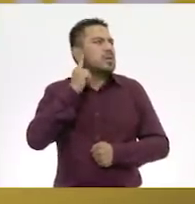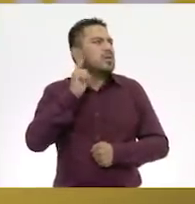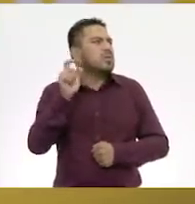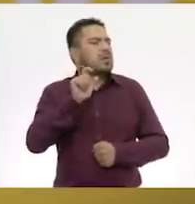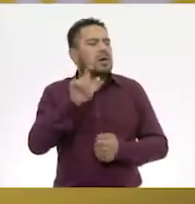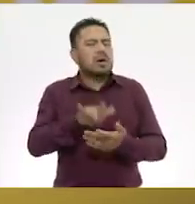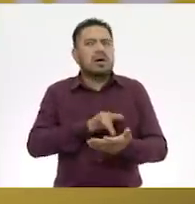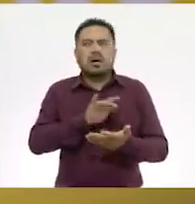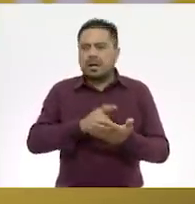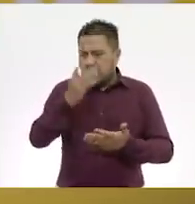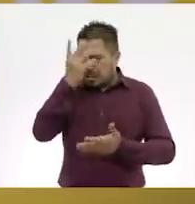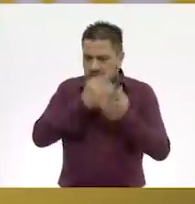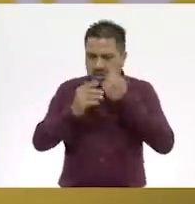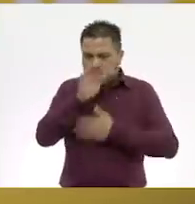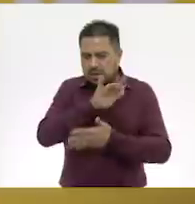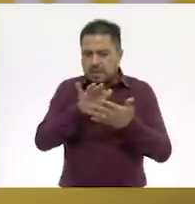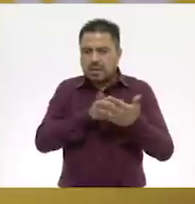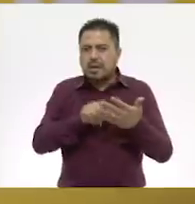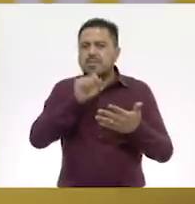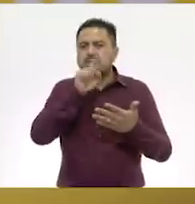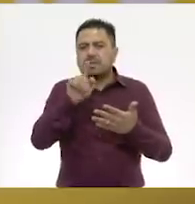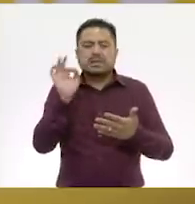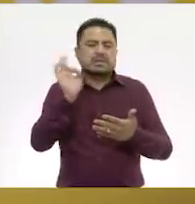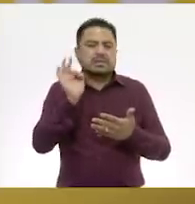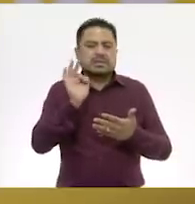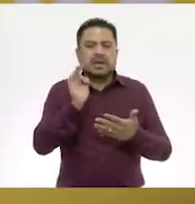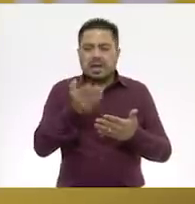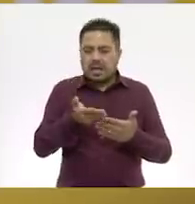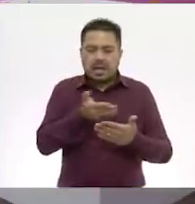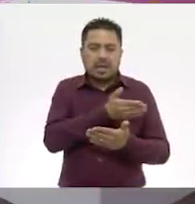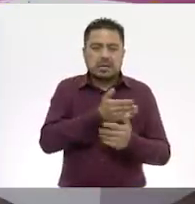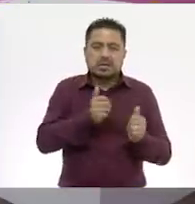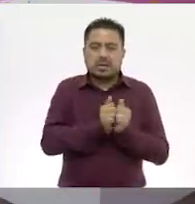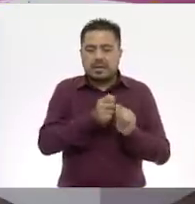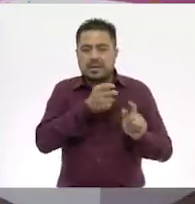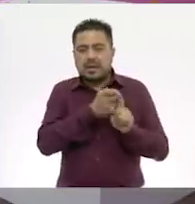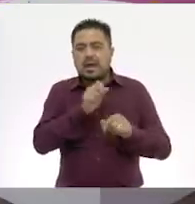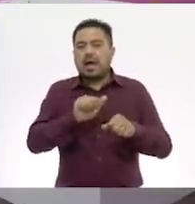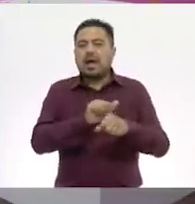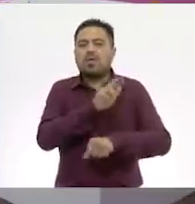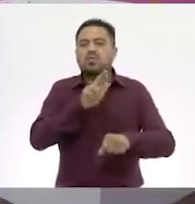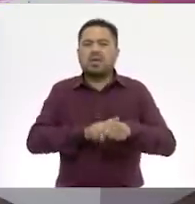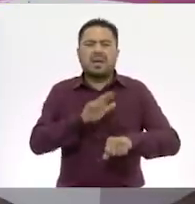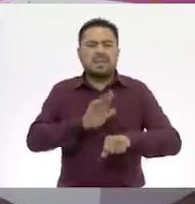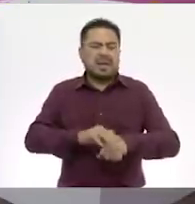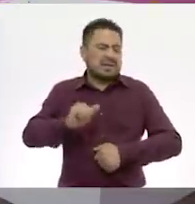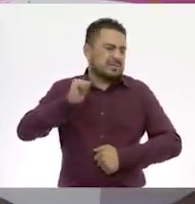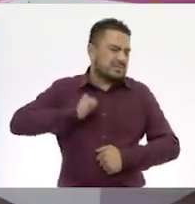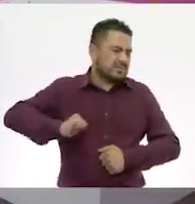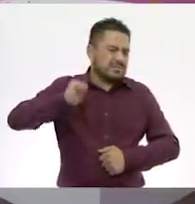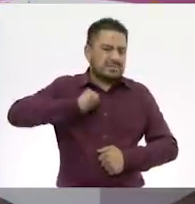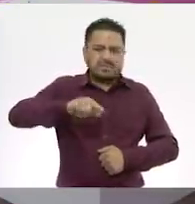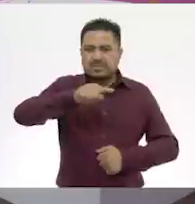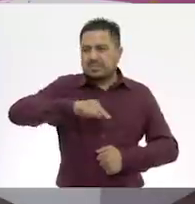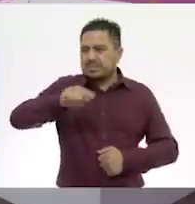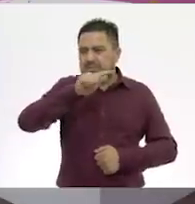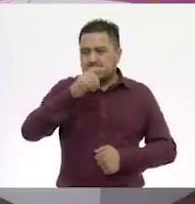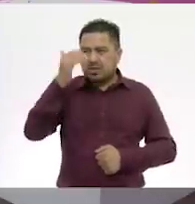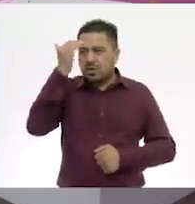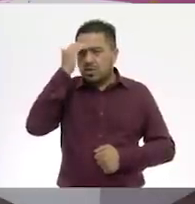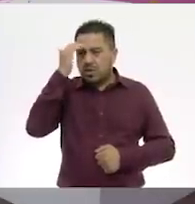aprendiste a leer e incluso posiblemente antes de eso. El autor más antiguo que conocemos